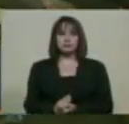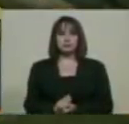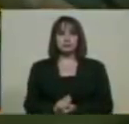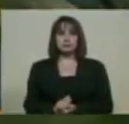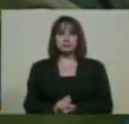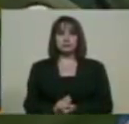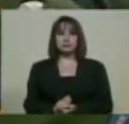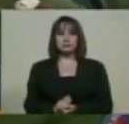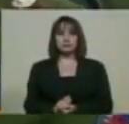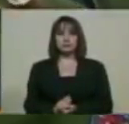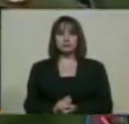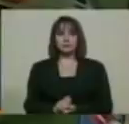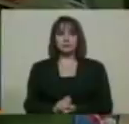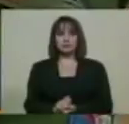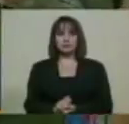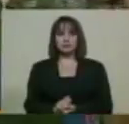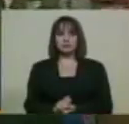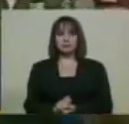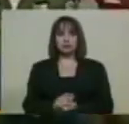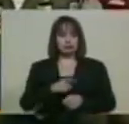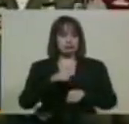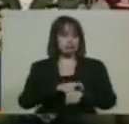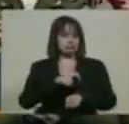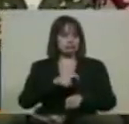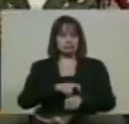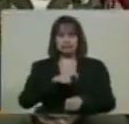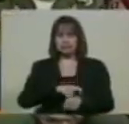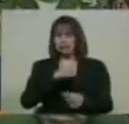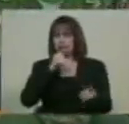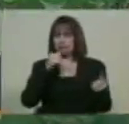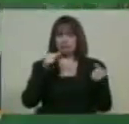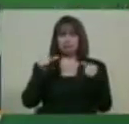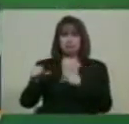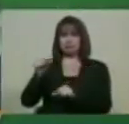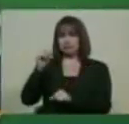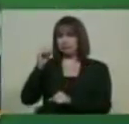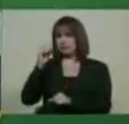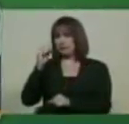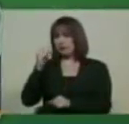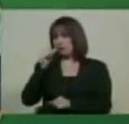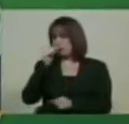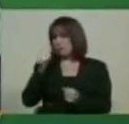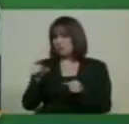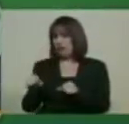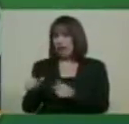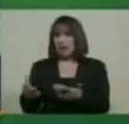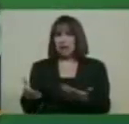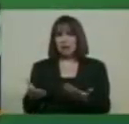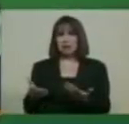vivía etapas terribles, de un pueblo huérfano.